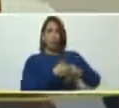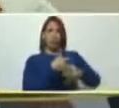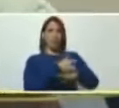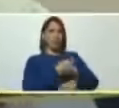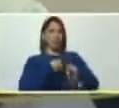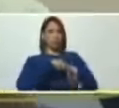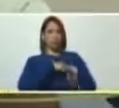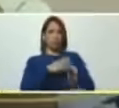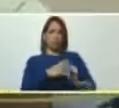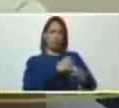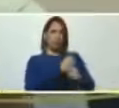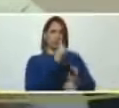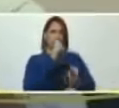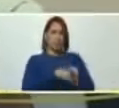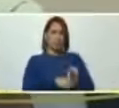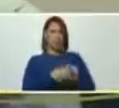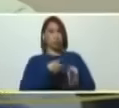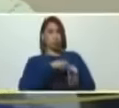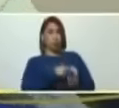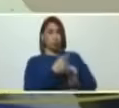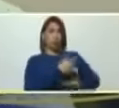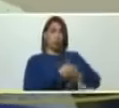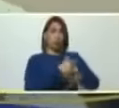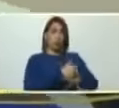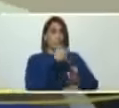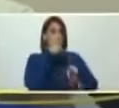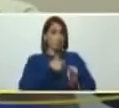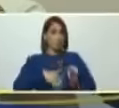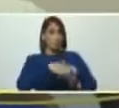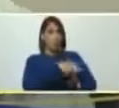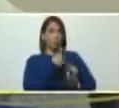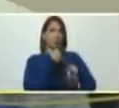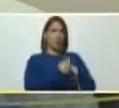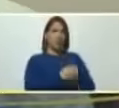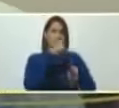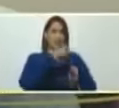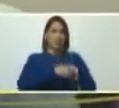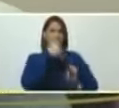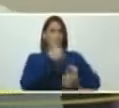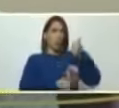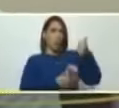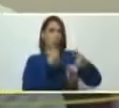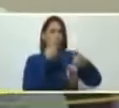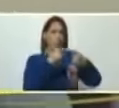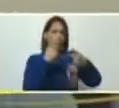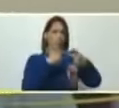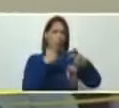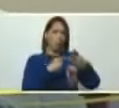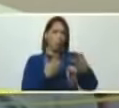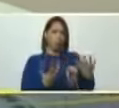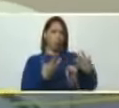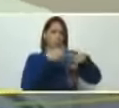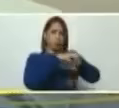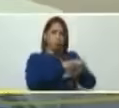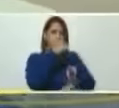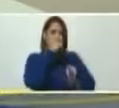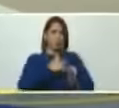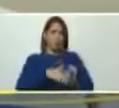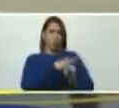creemos, sino gobernar por lo que el pueblo dice que necesita, dice cuál es su prioridad, e involucra al pueblo de